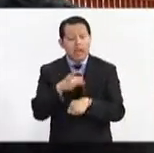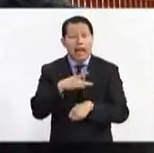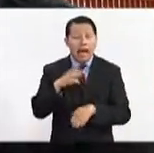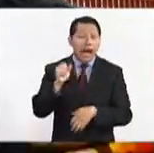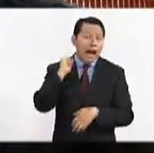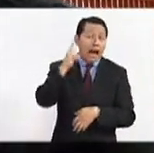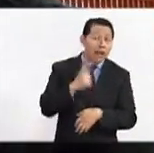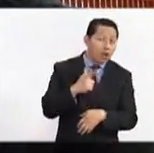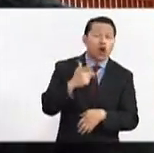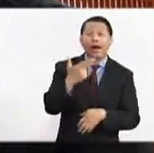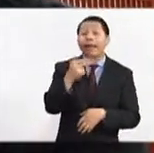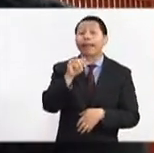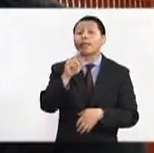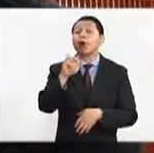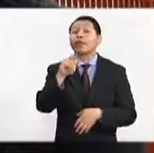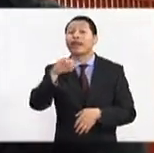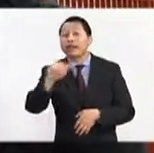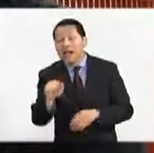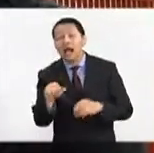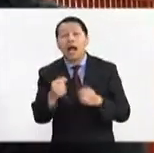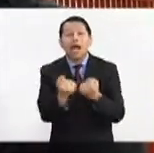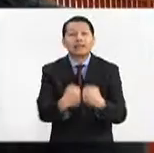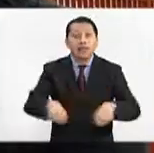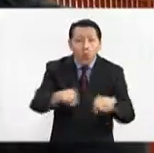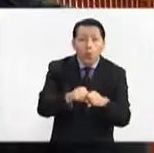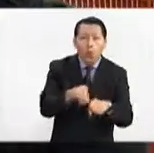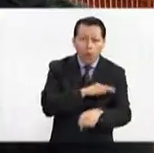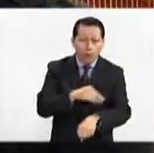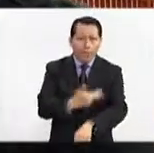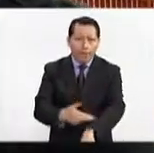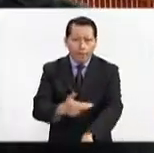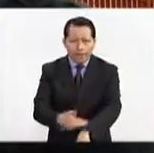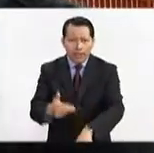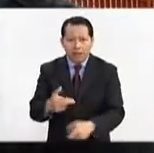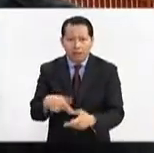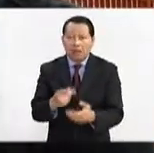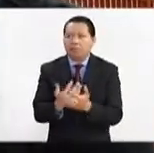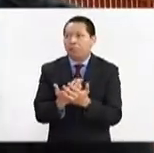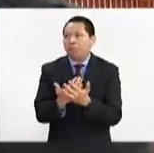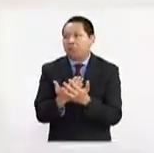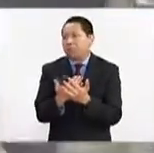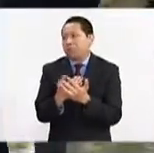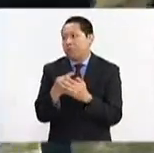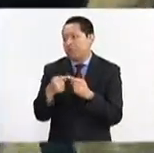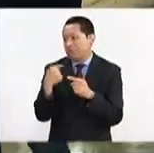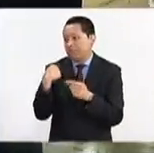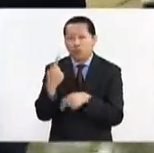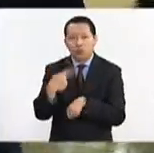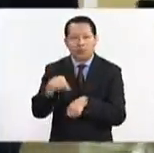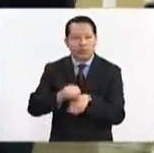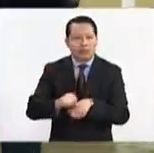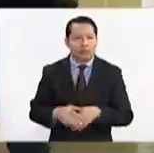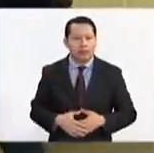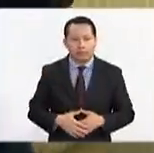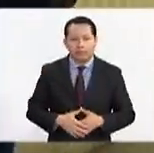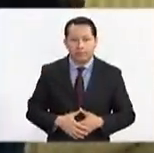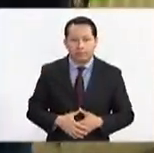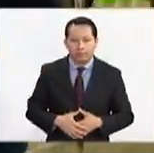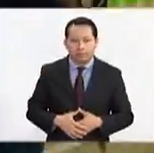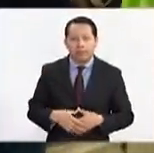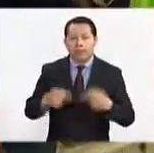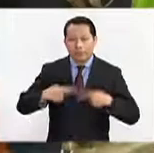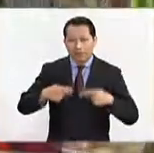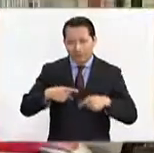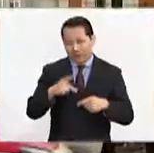tienen seguros, pudieran hacer trámites ya. Y pues seguimos esperándolo, eso fue hace más de una semana. Don Juan, inquilino del